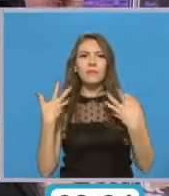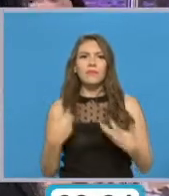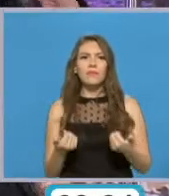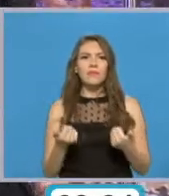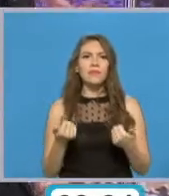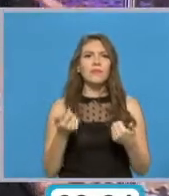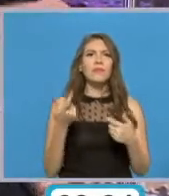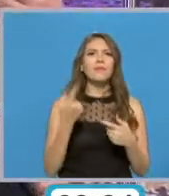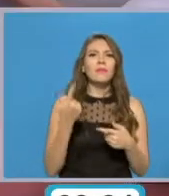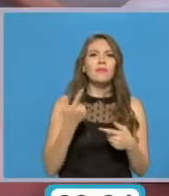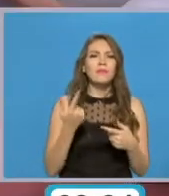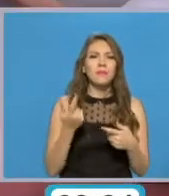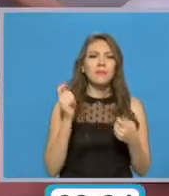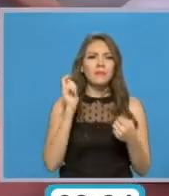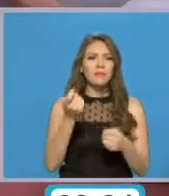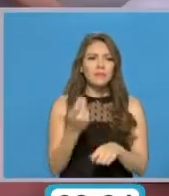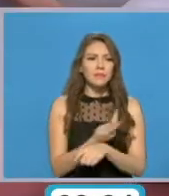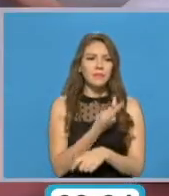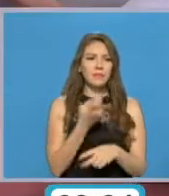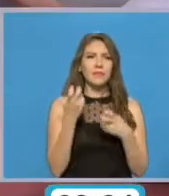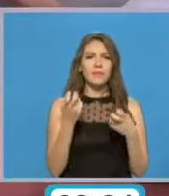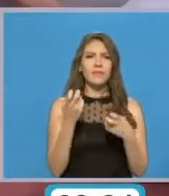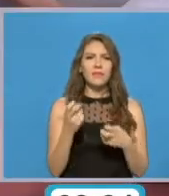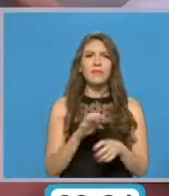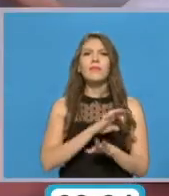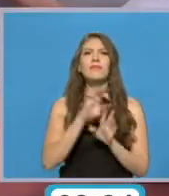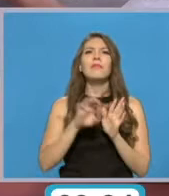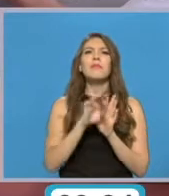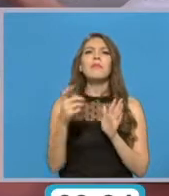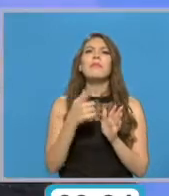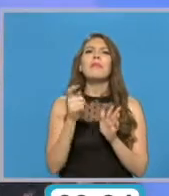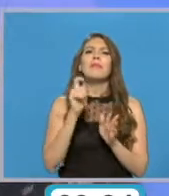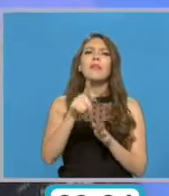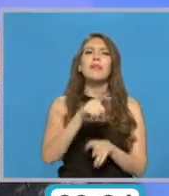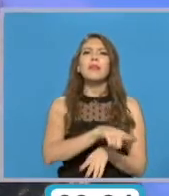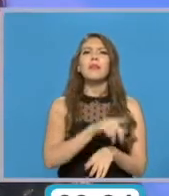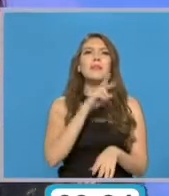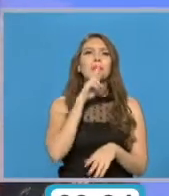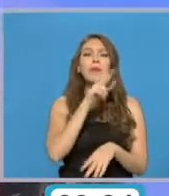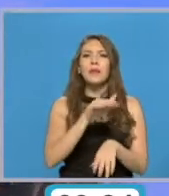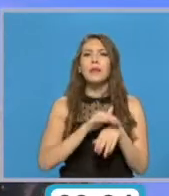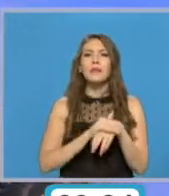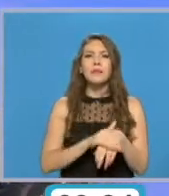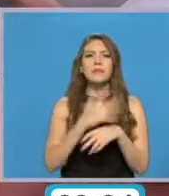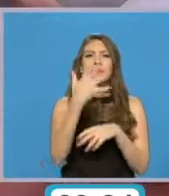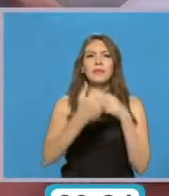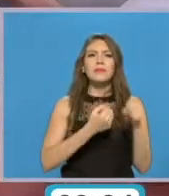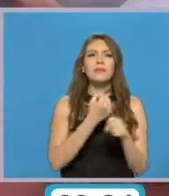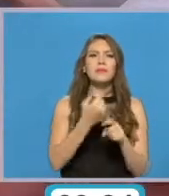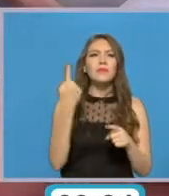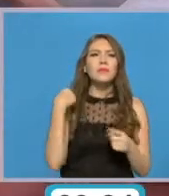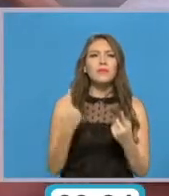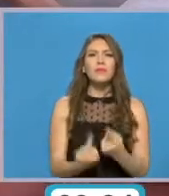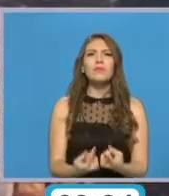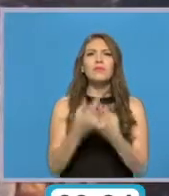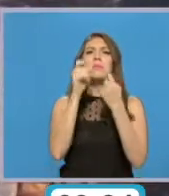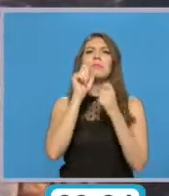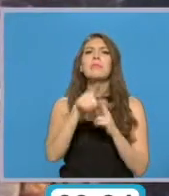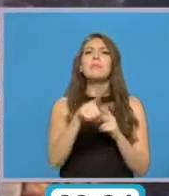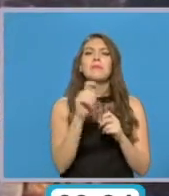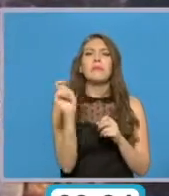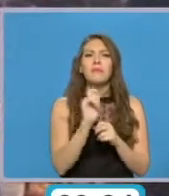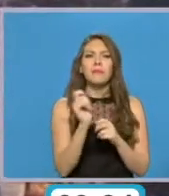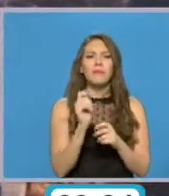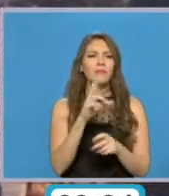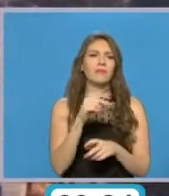Pedrito. Paso a no era paso, tu ¿no? mejor amigo de 25 años con el que vivías juntos. Claro, bueno, exacto. Paso a paso. Y miren, y